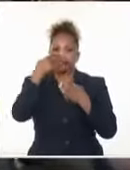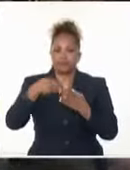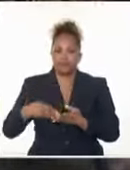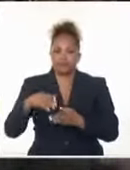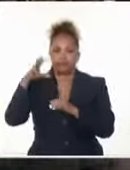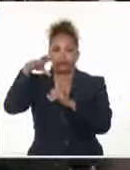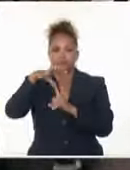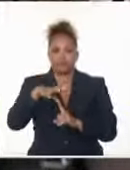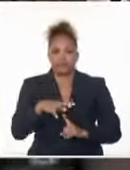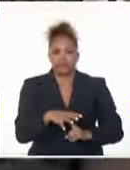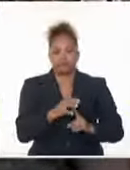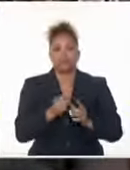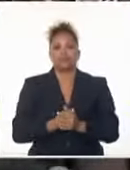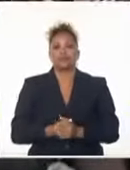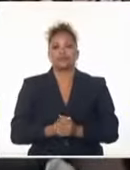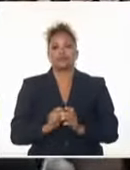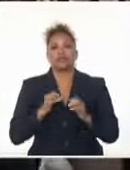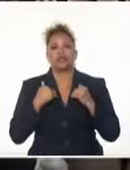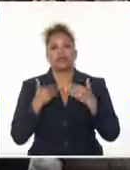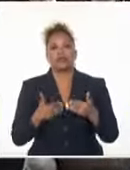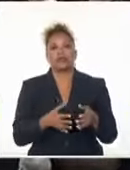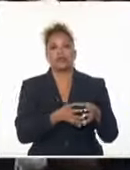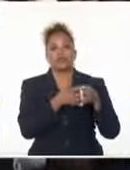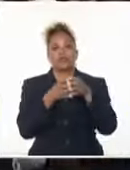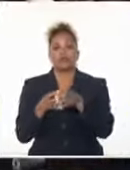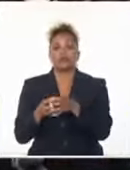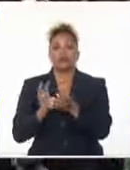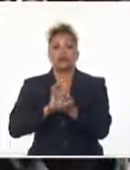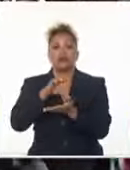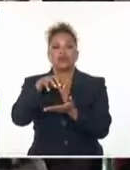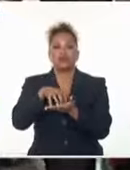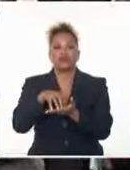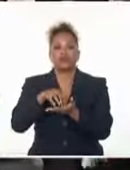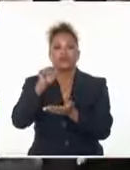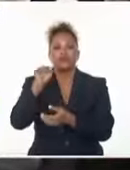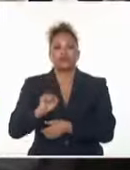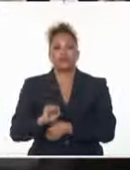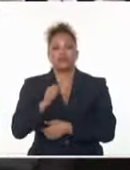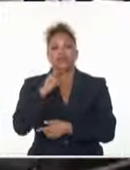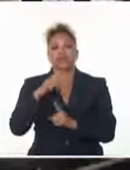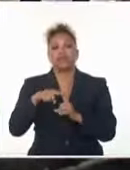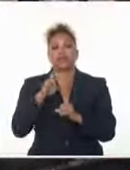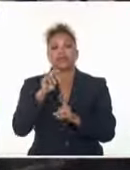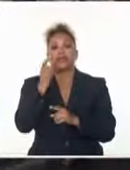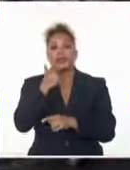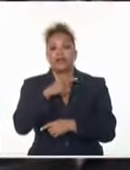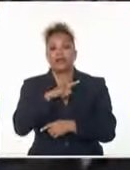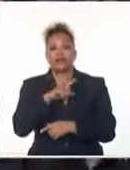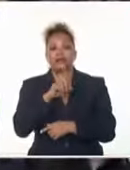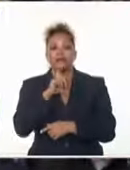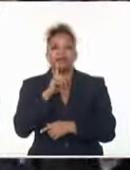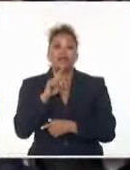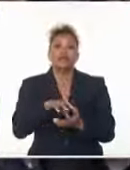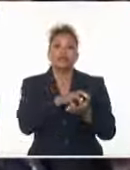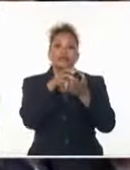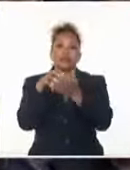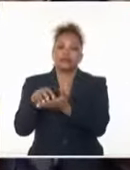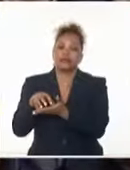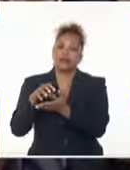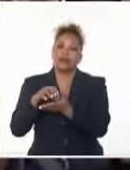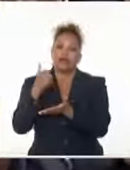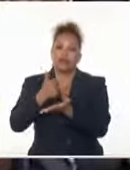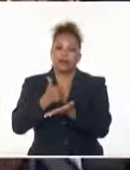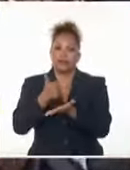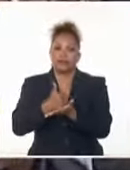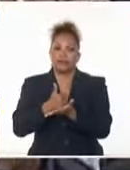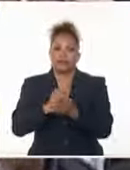Raisi se trasladó hasta la ciudad de Qom, al sur de Teherán, y de allí a la capital. Gobiernos del mundo han enviado sus condolencias a las